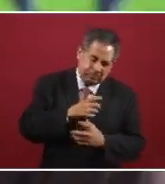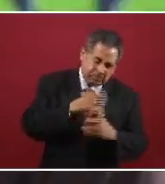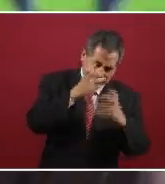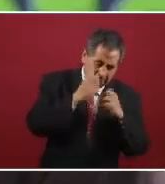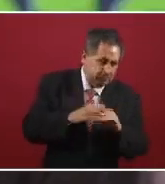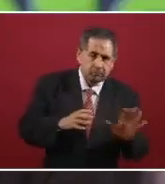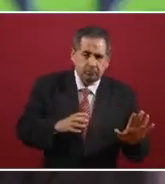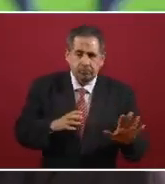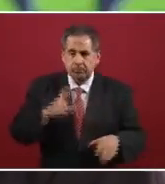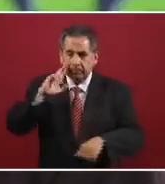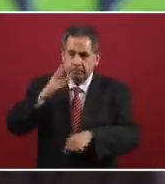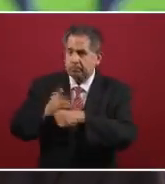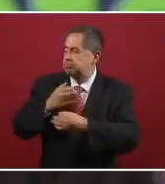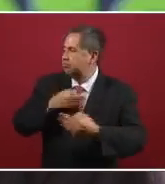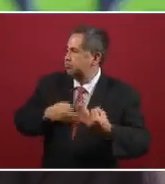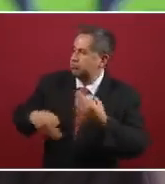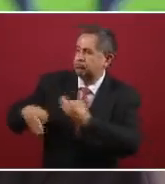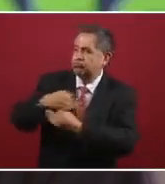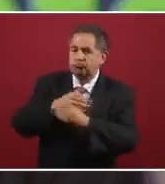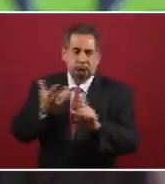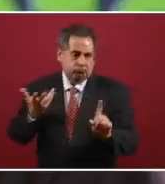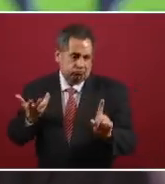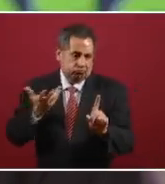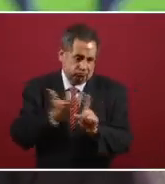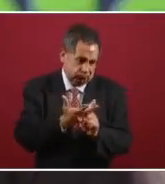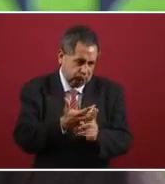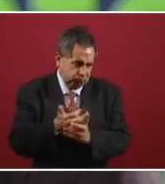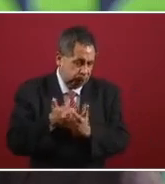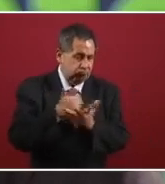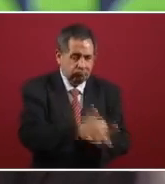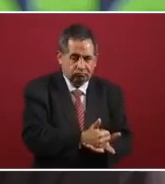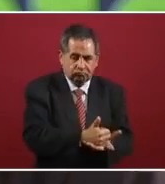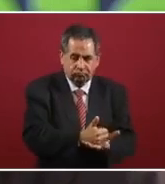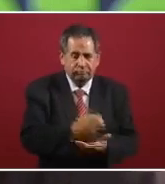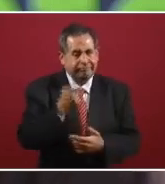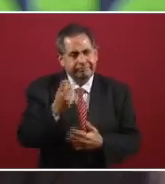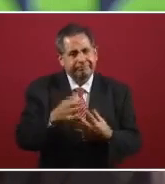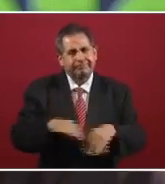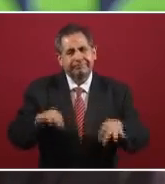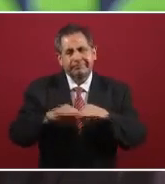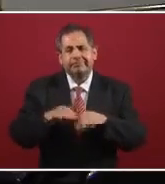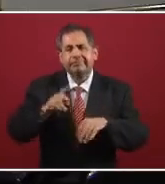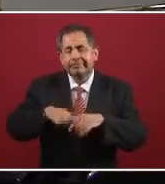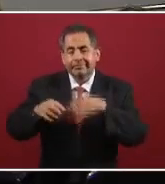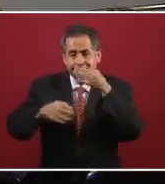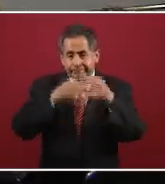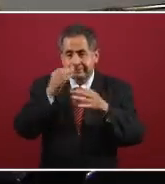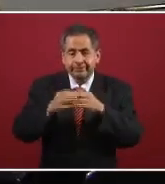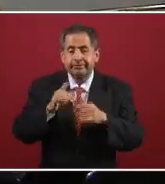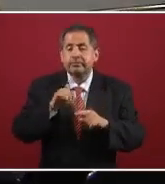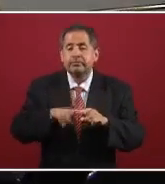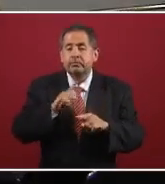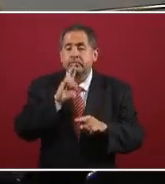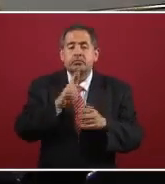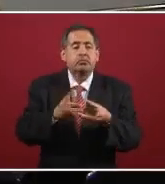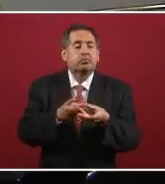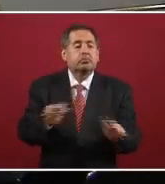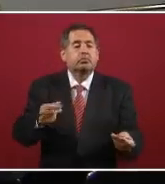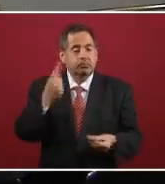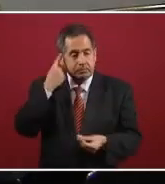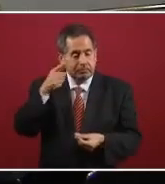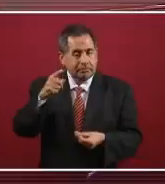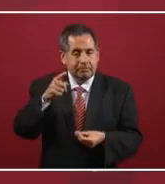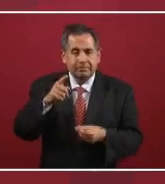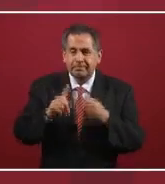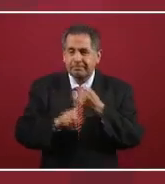es una responsabilidad colectiva y no solo un problema individual. Esto es lo más importante, que el mensaje es que la solución para trabajar el tema